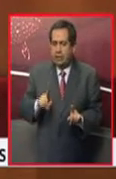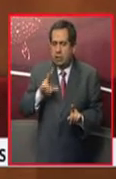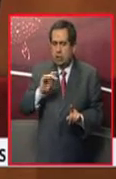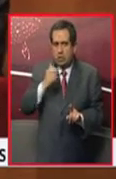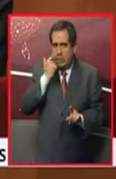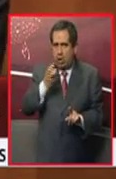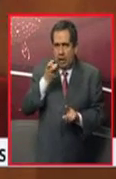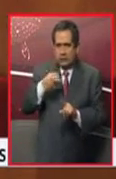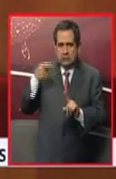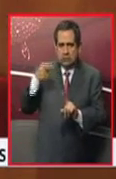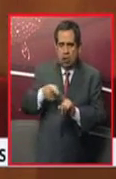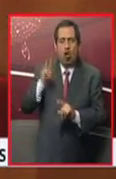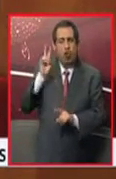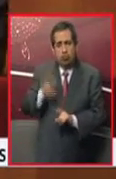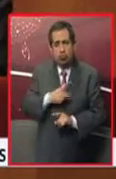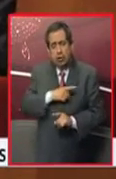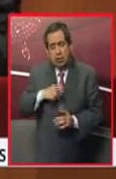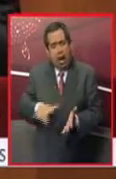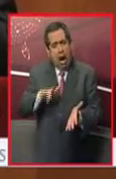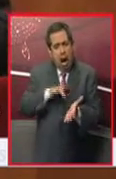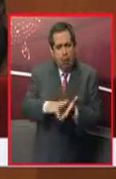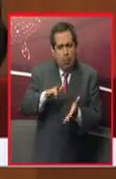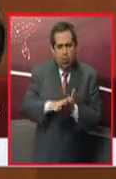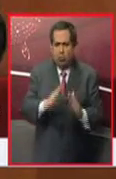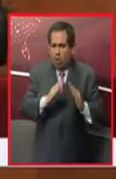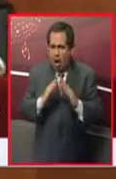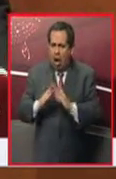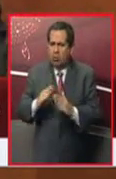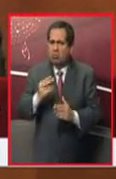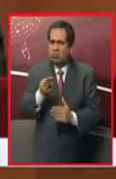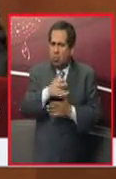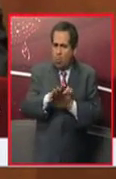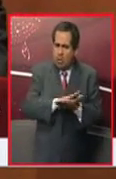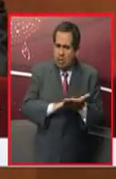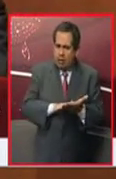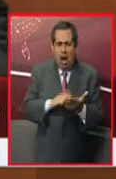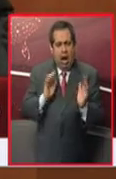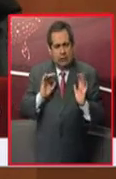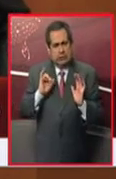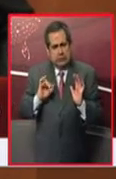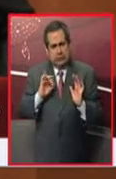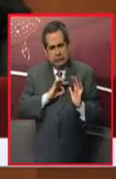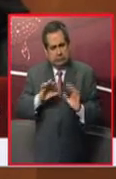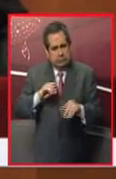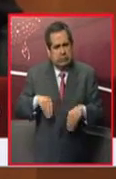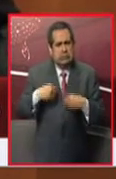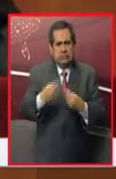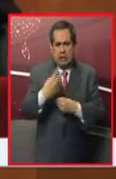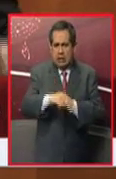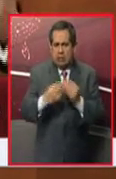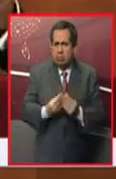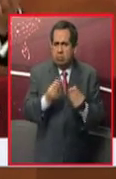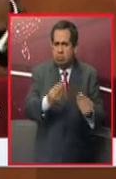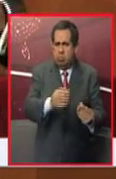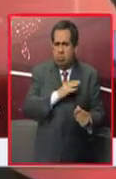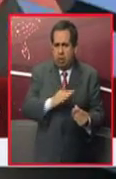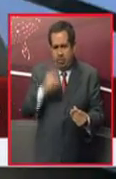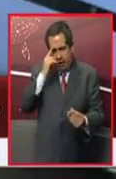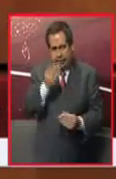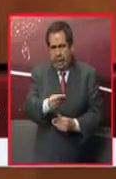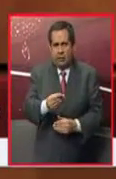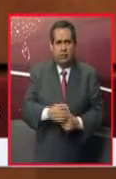ser pues el apoyo para los hogares de escasos recursos que requieren de este tipo de